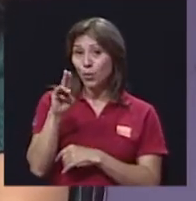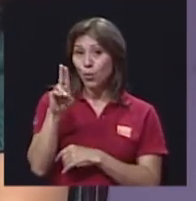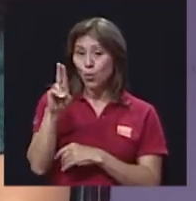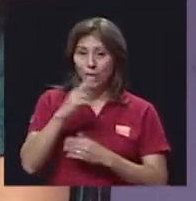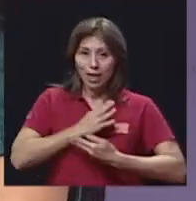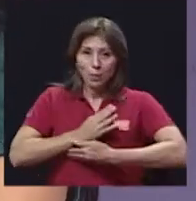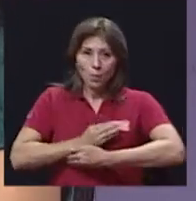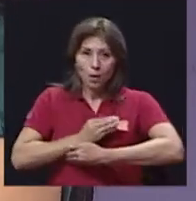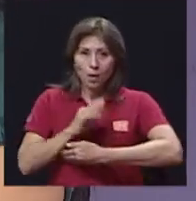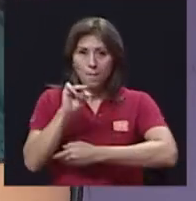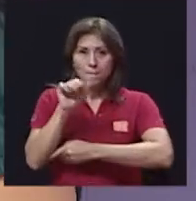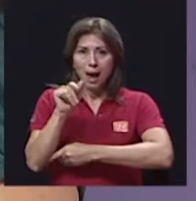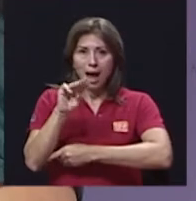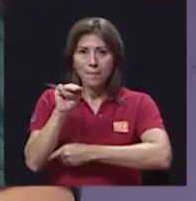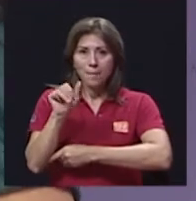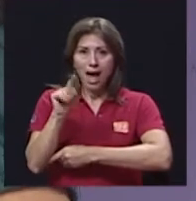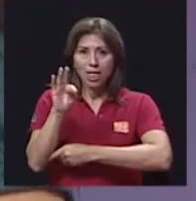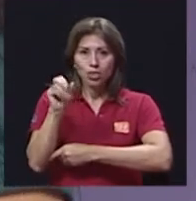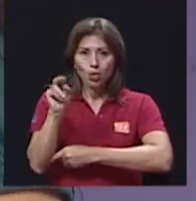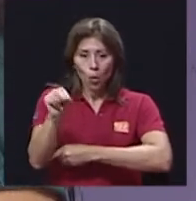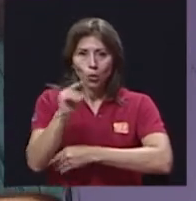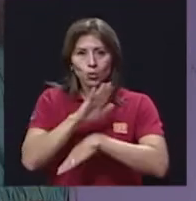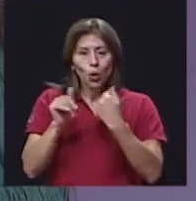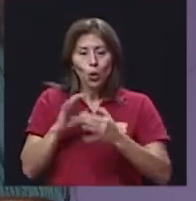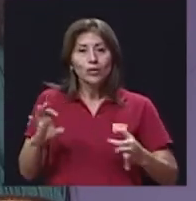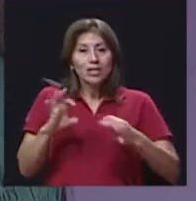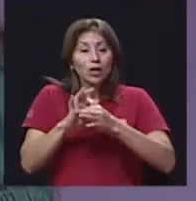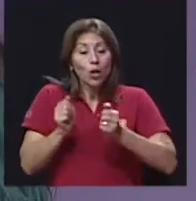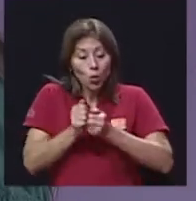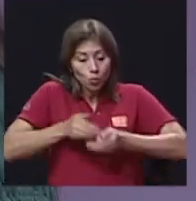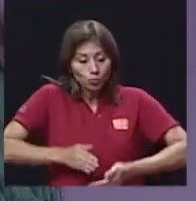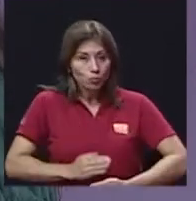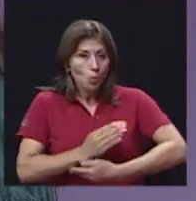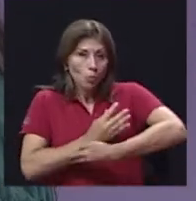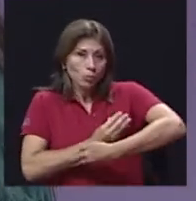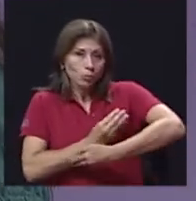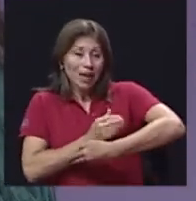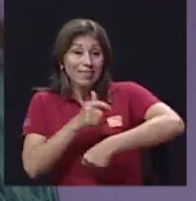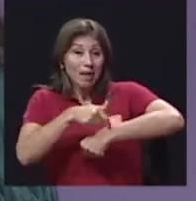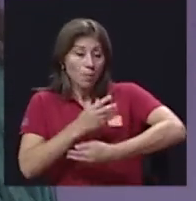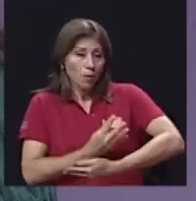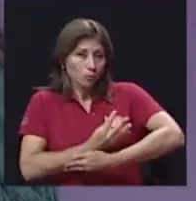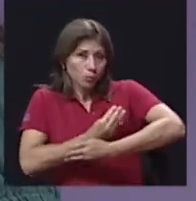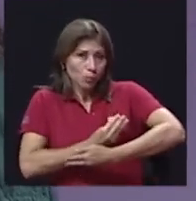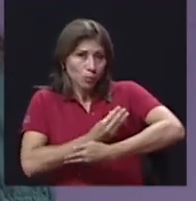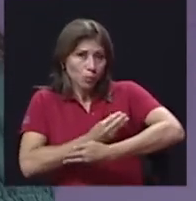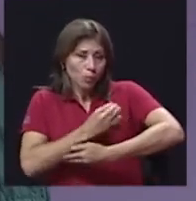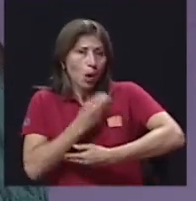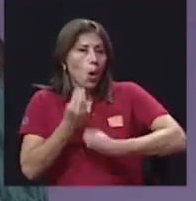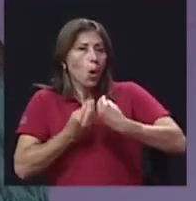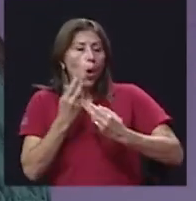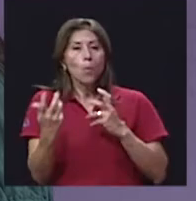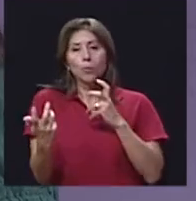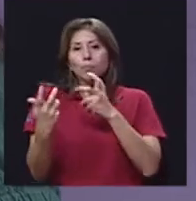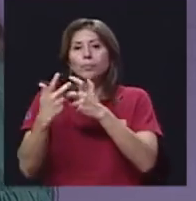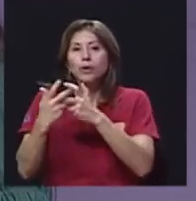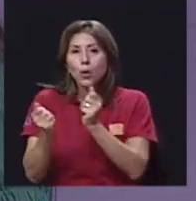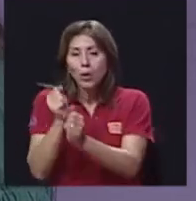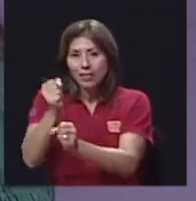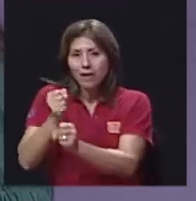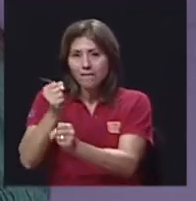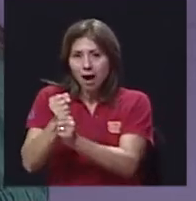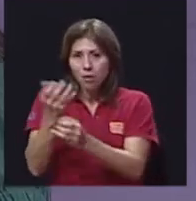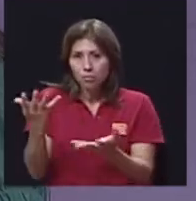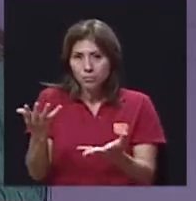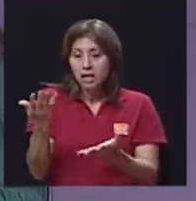verdad y este particularmente cómo combinamos la lactancia con el trabajo cuando tenemos que incorporarnos al trabajo